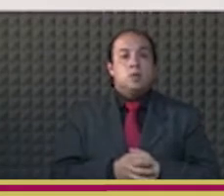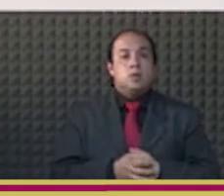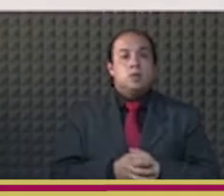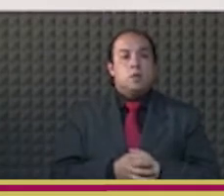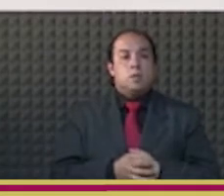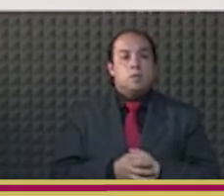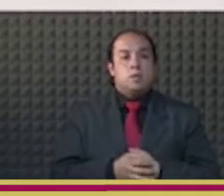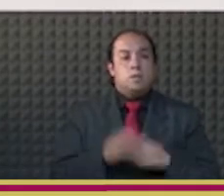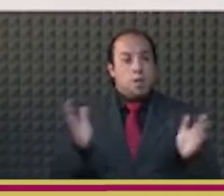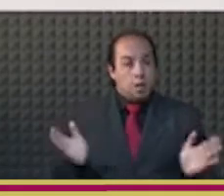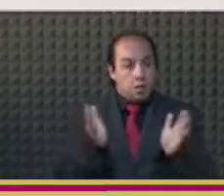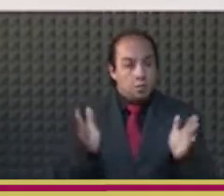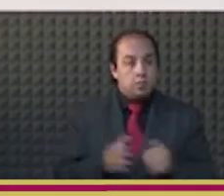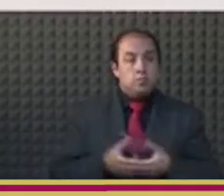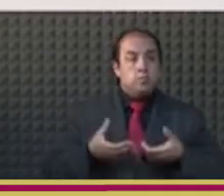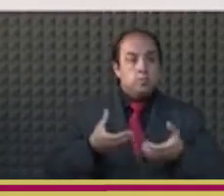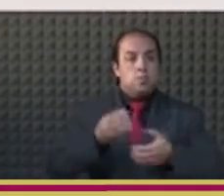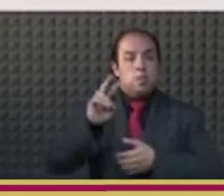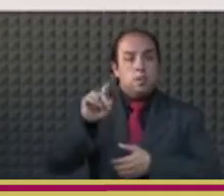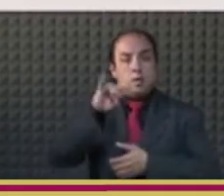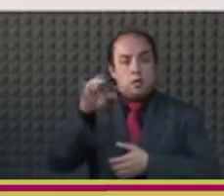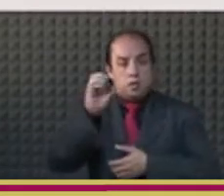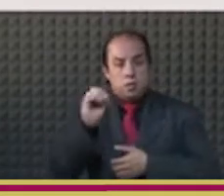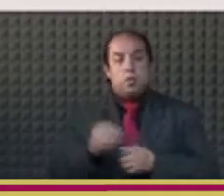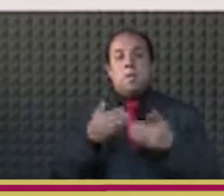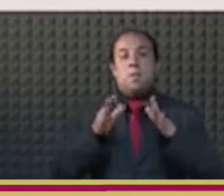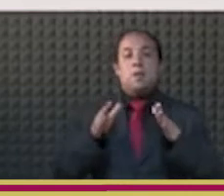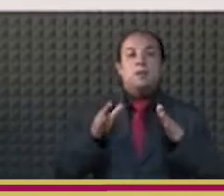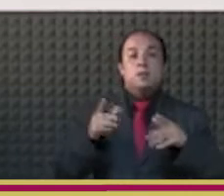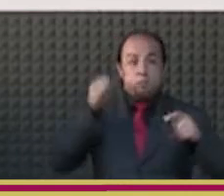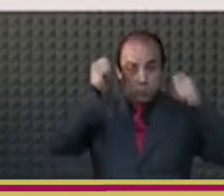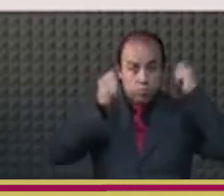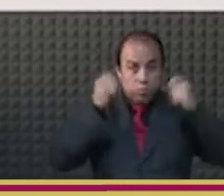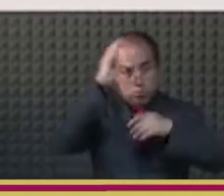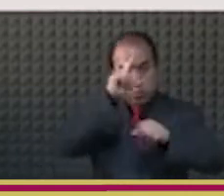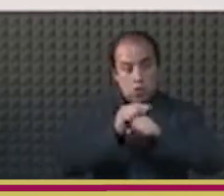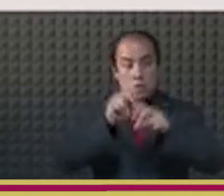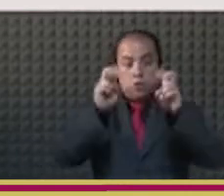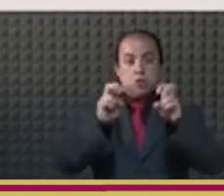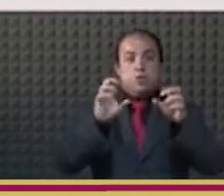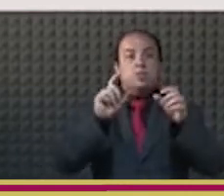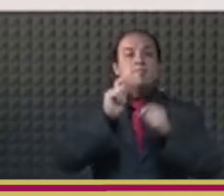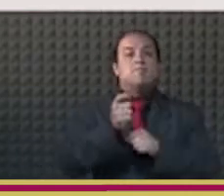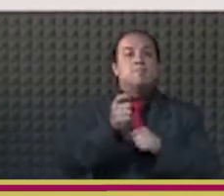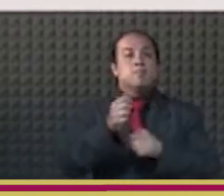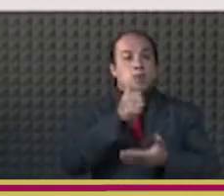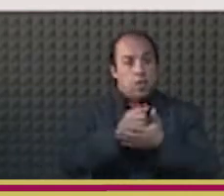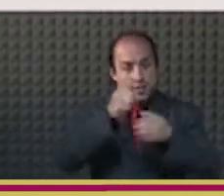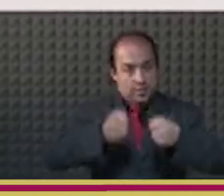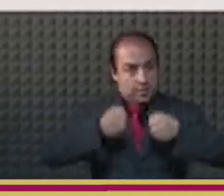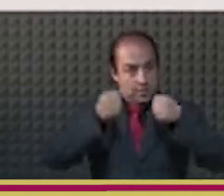corredor Vallejo, la reactivación turística y cultural, los temas relacionados con la ciudad